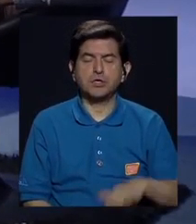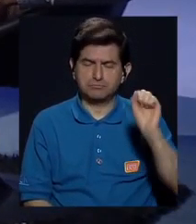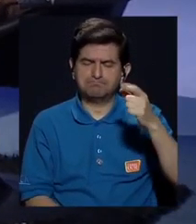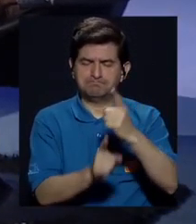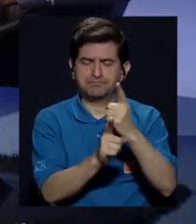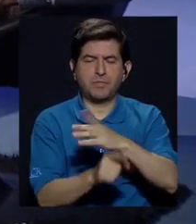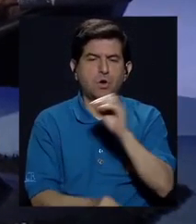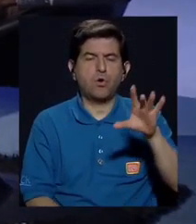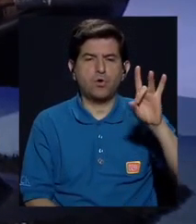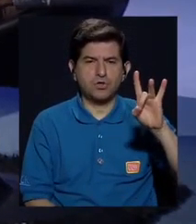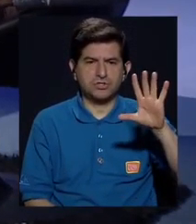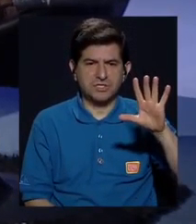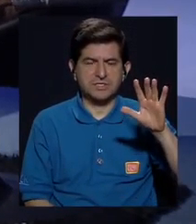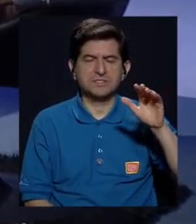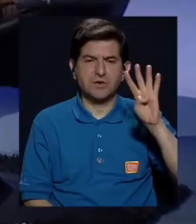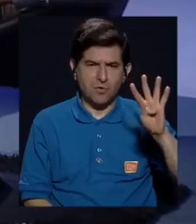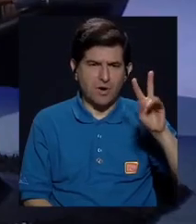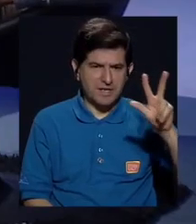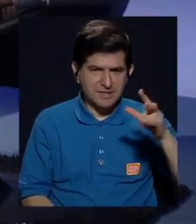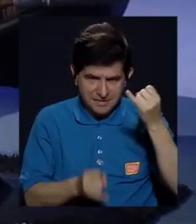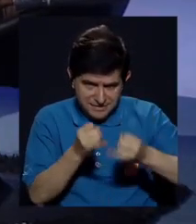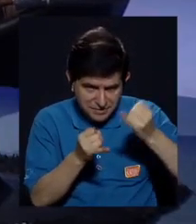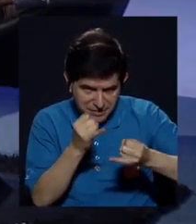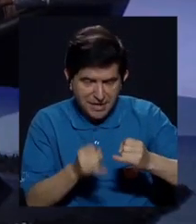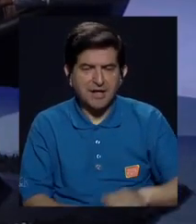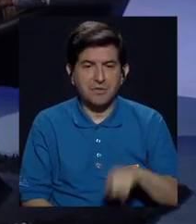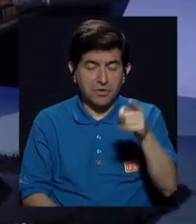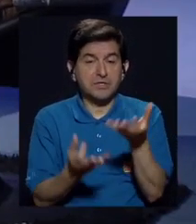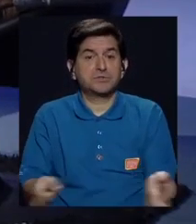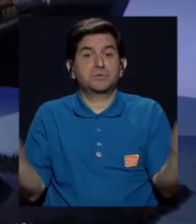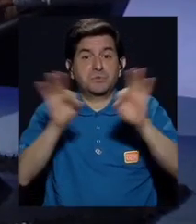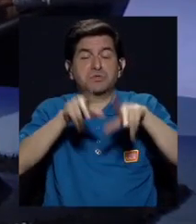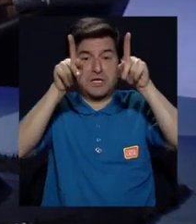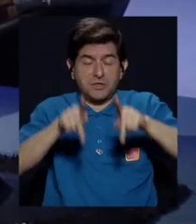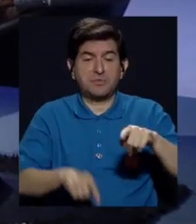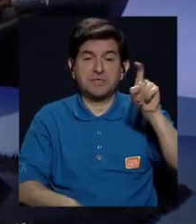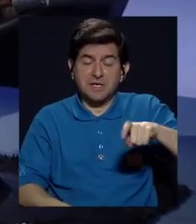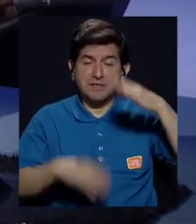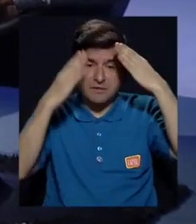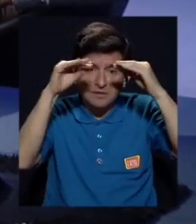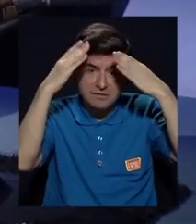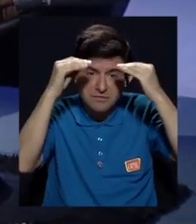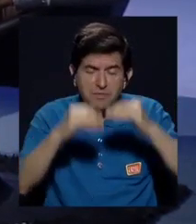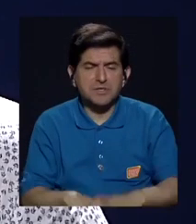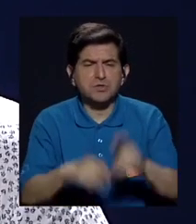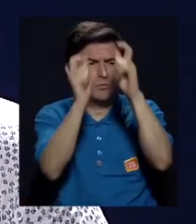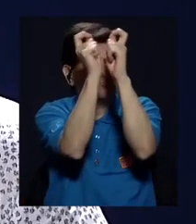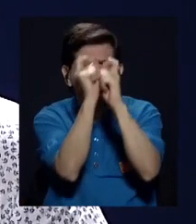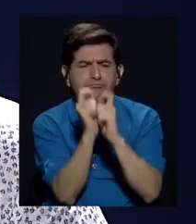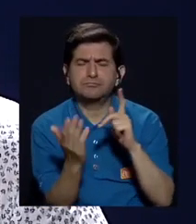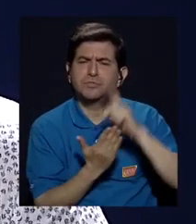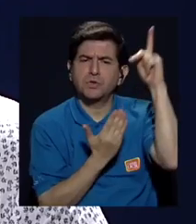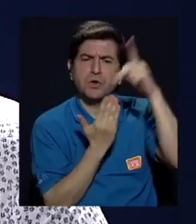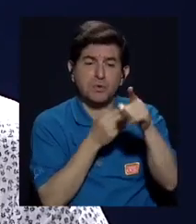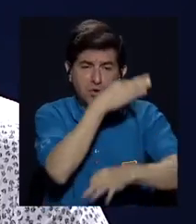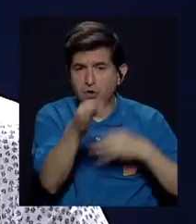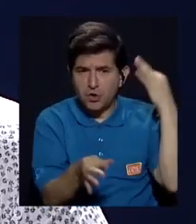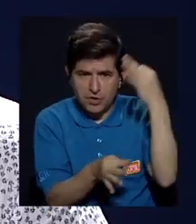2511-8545. O también al 8543. Exactamente. Que es muy importante porque de repente hay gente que necesita información, claro, o más detalles sobre un programa como